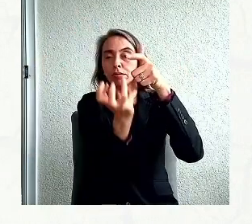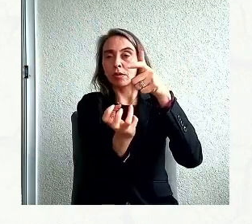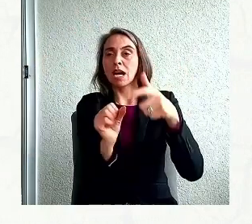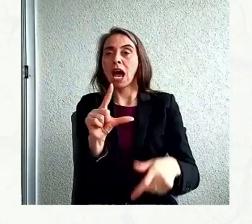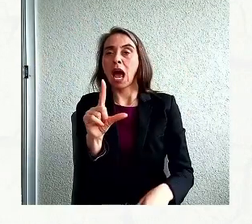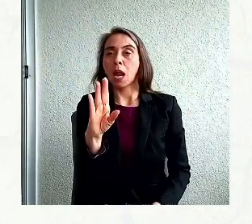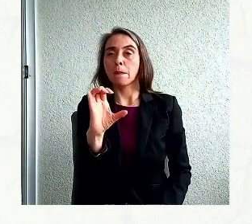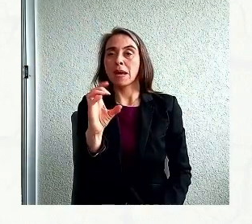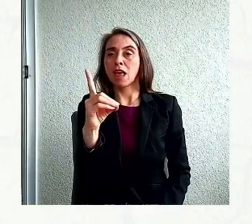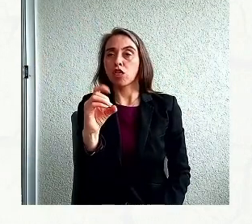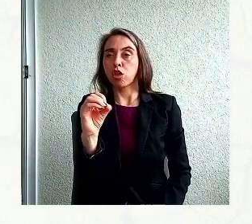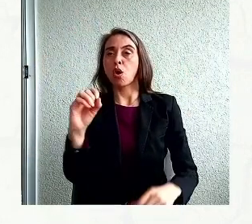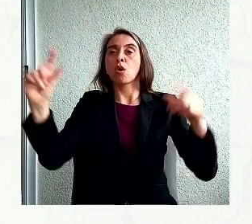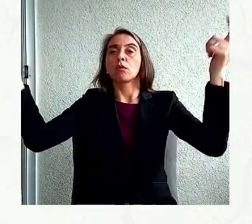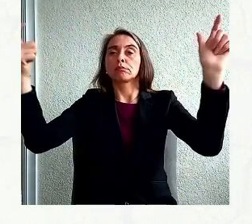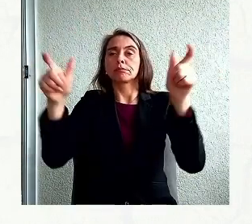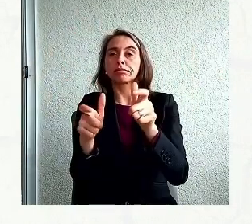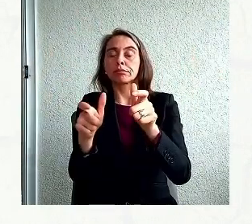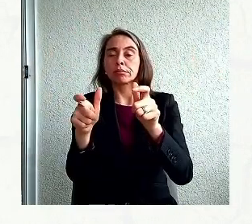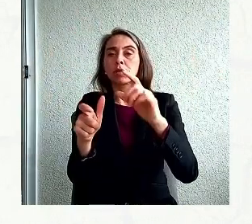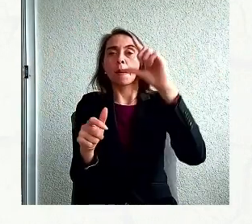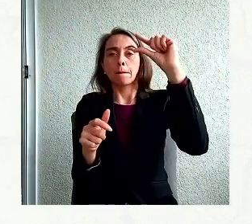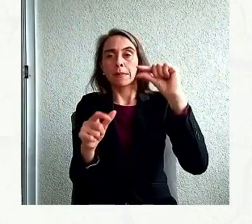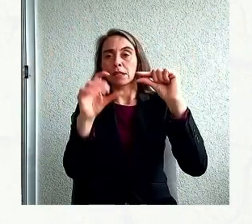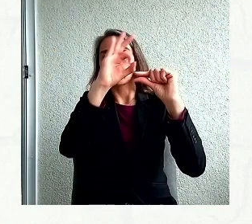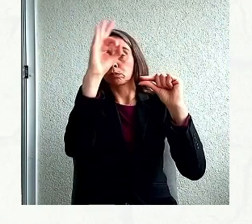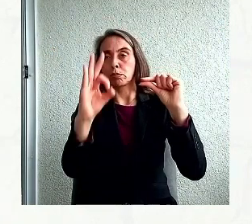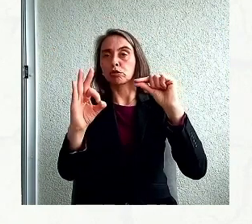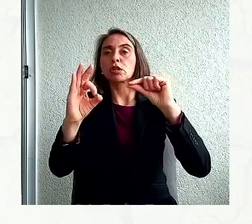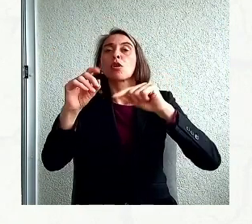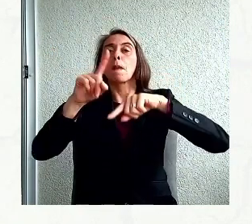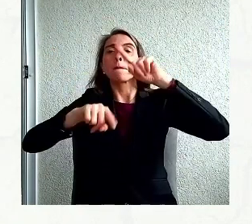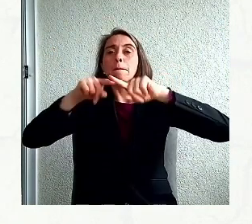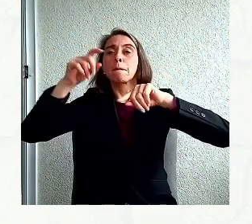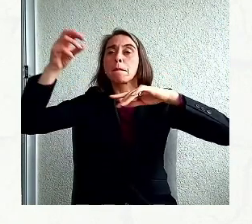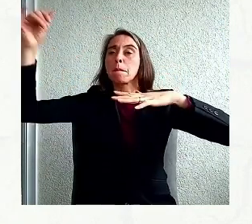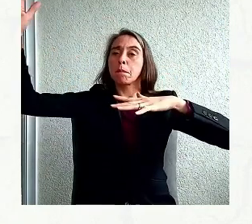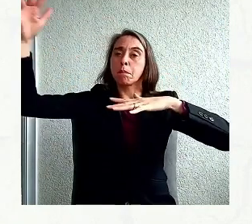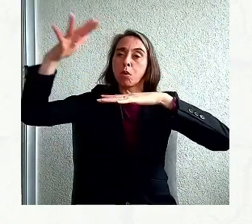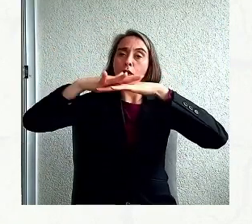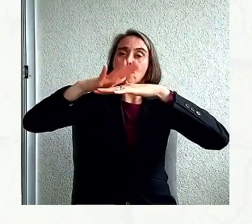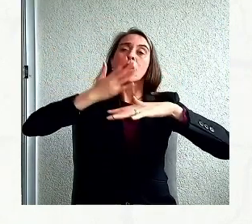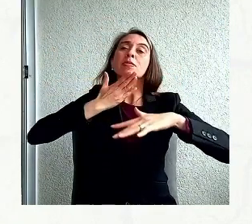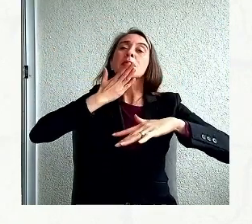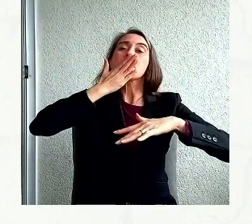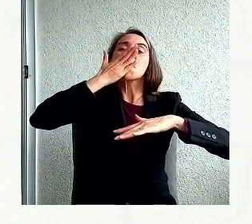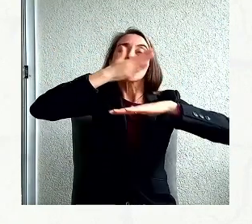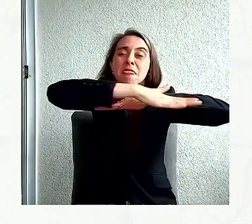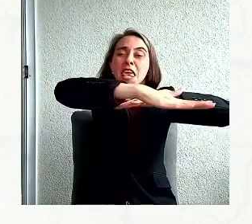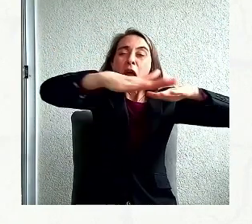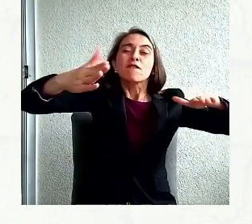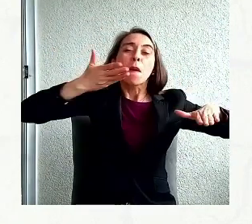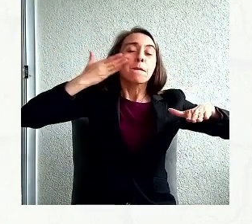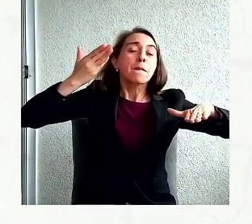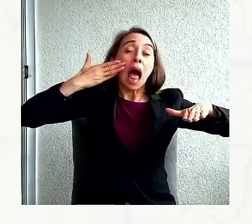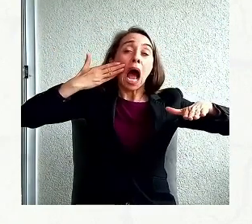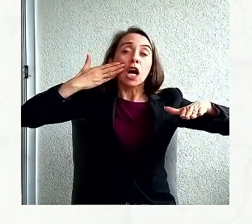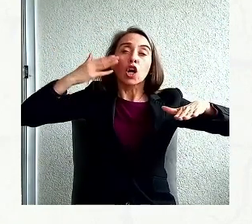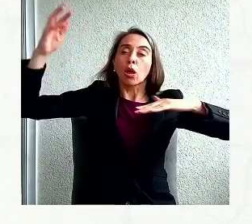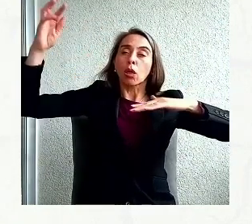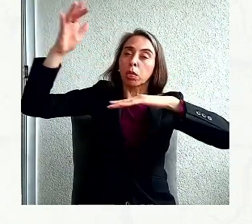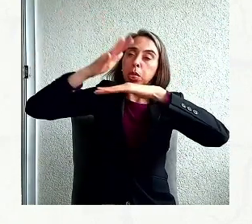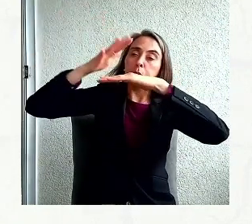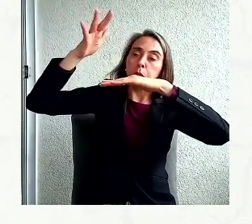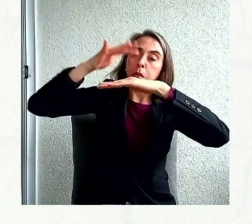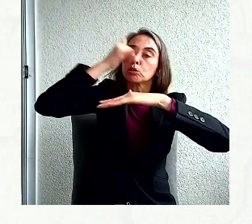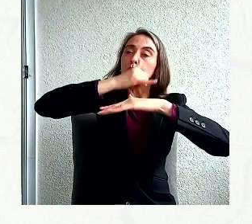son un 7% mayor en PM10, un 80% mayor en PM2,5 y un 50% mayor en